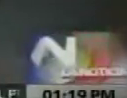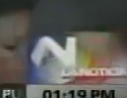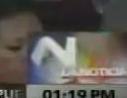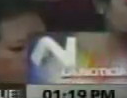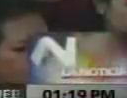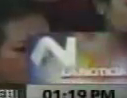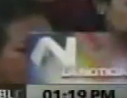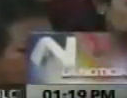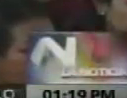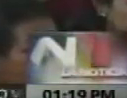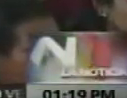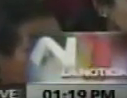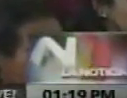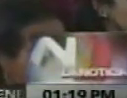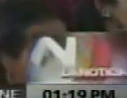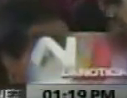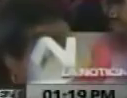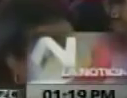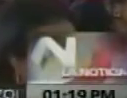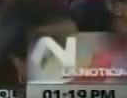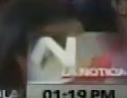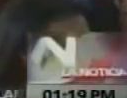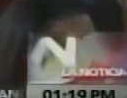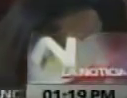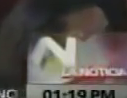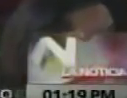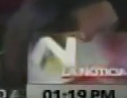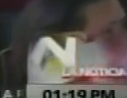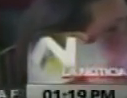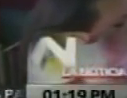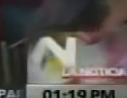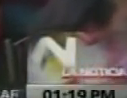externa de Petróleos de Venezuela, PDVSA.